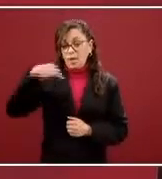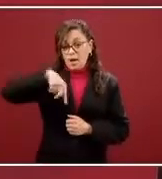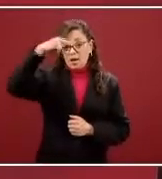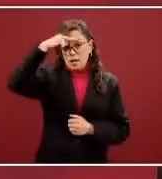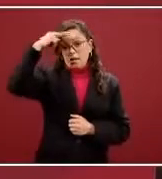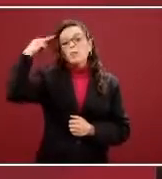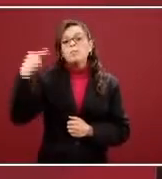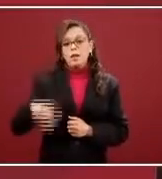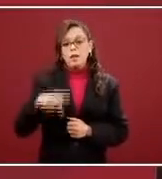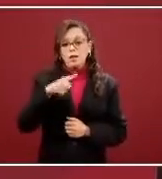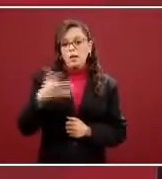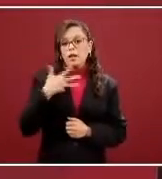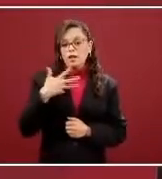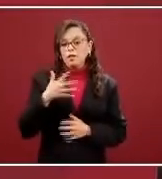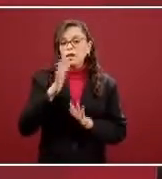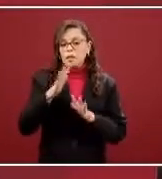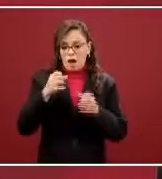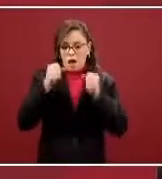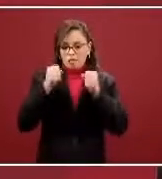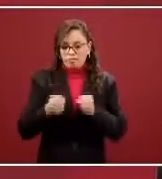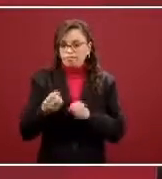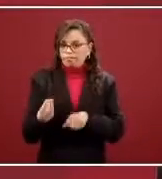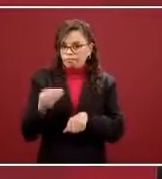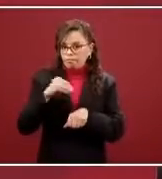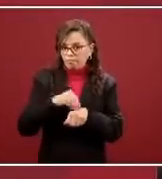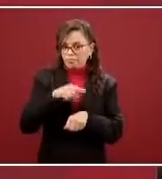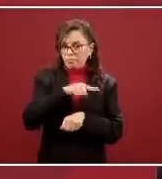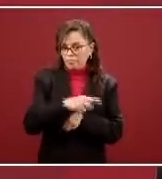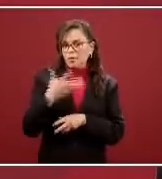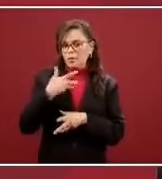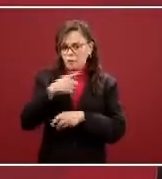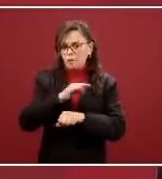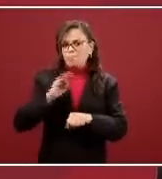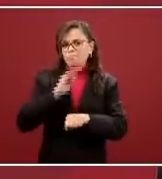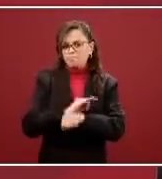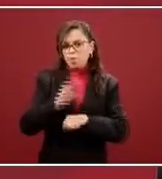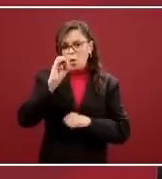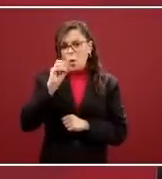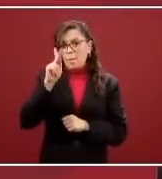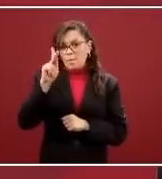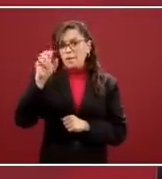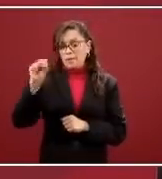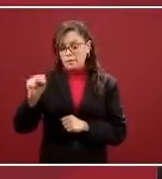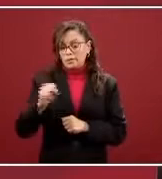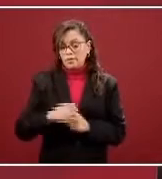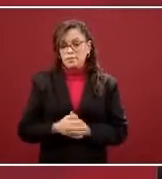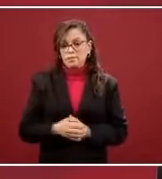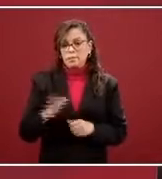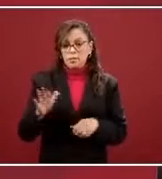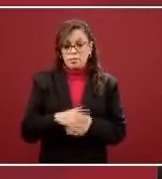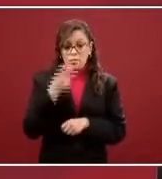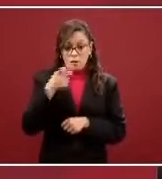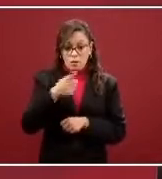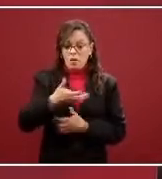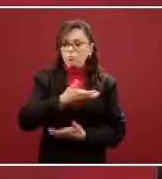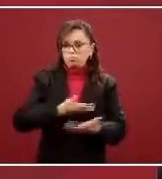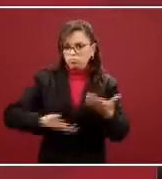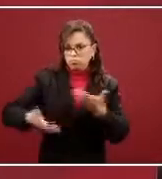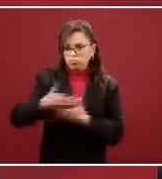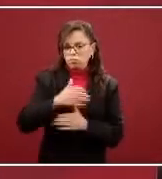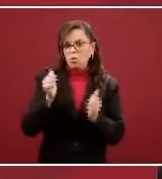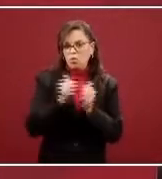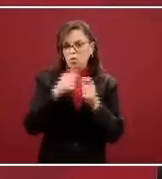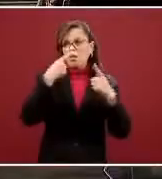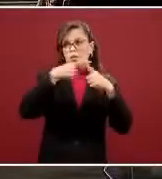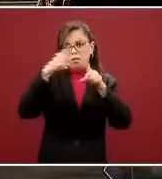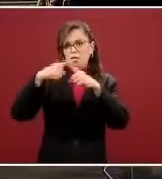que se ha establecido, inclusive está respaldado por la OPS, porque este modelo se ha compartido con estas instancias.